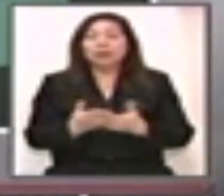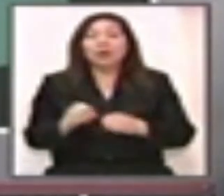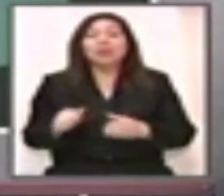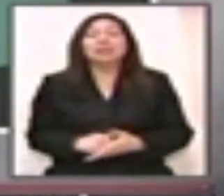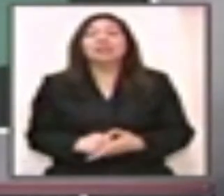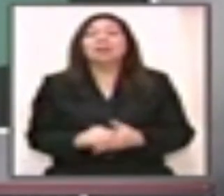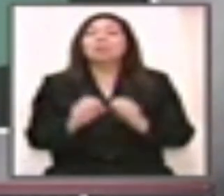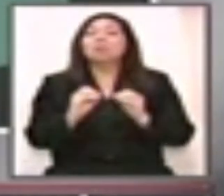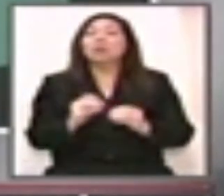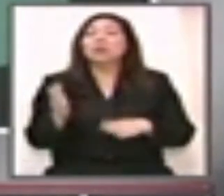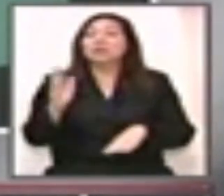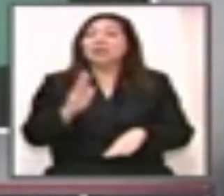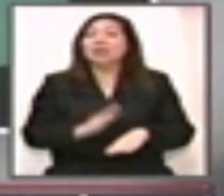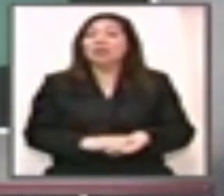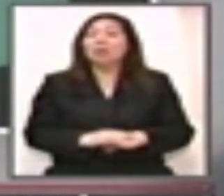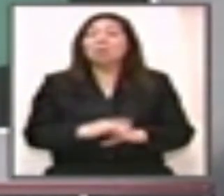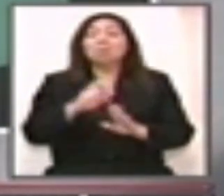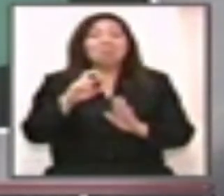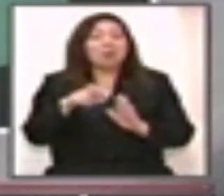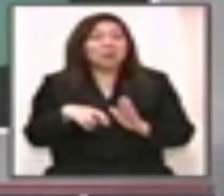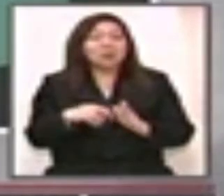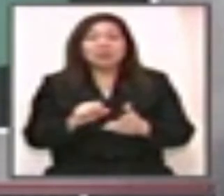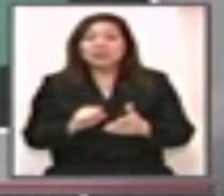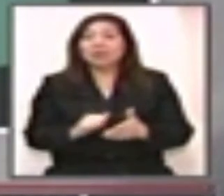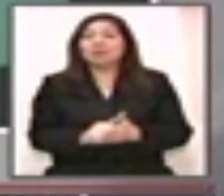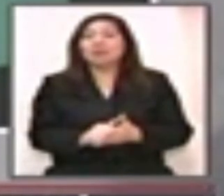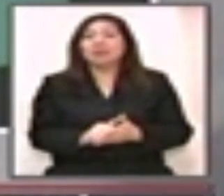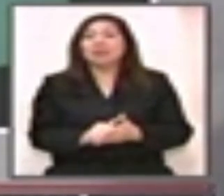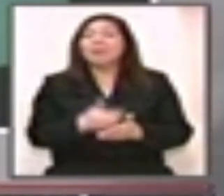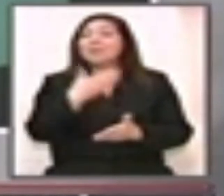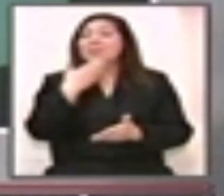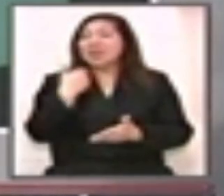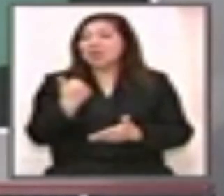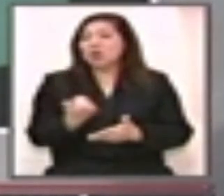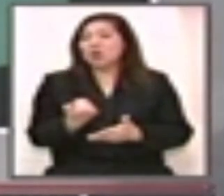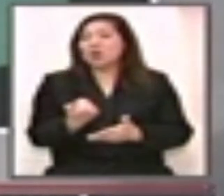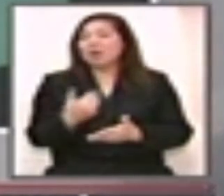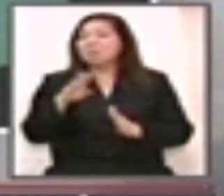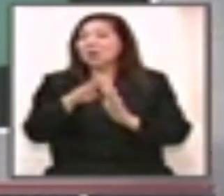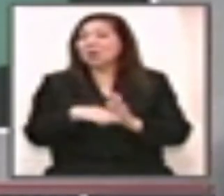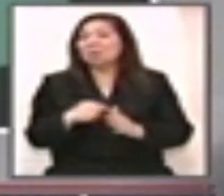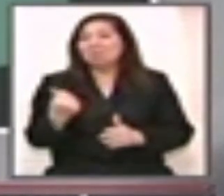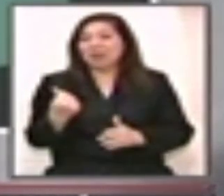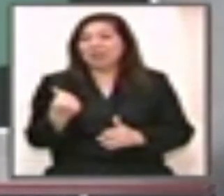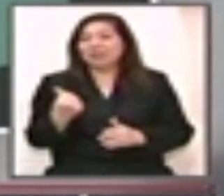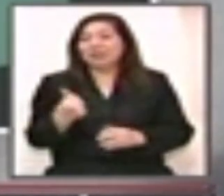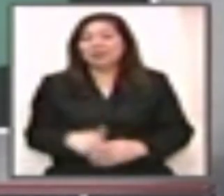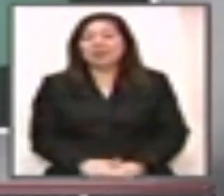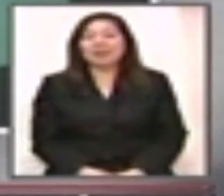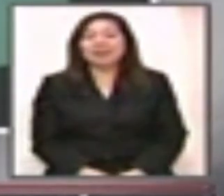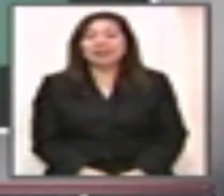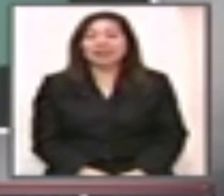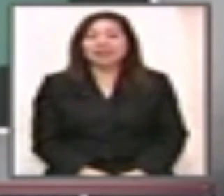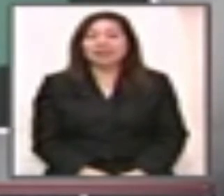hacer, poner a su alcance un producto o un servicio de la mejor calidad al menor precio. Siguiente, por